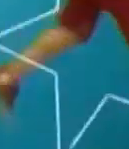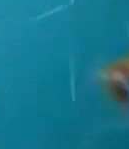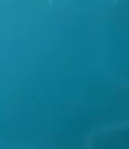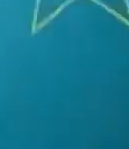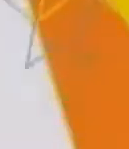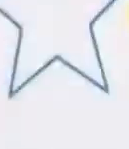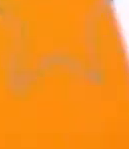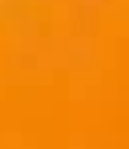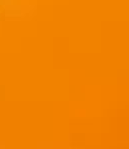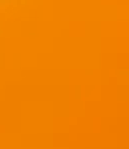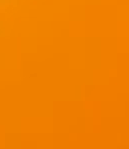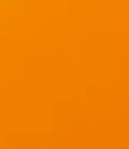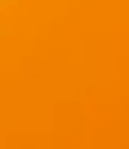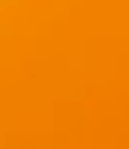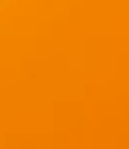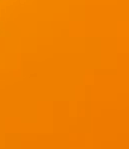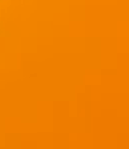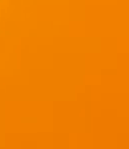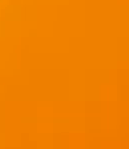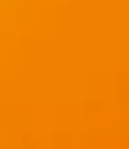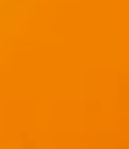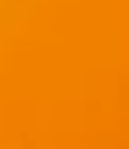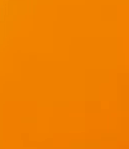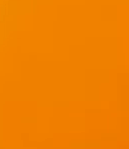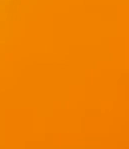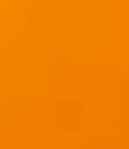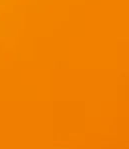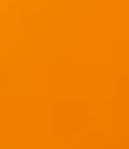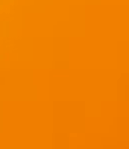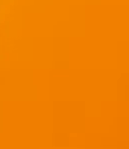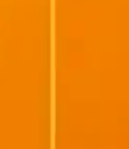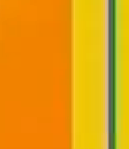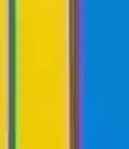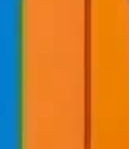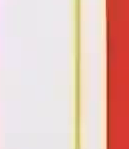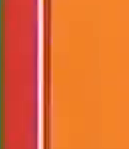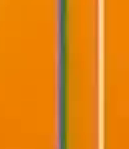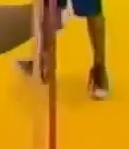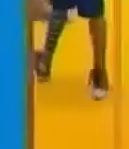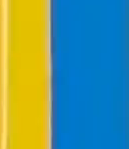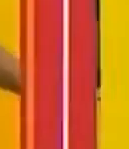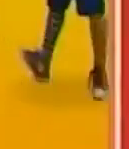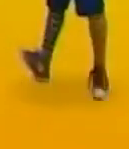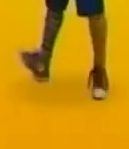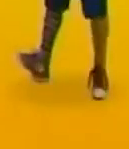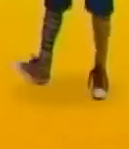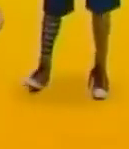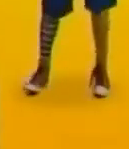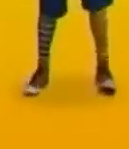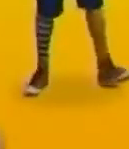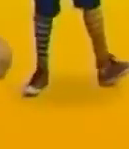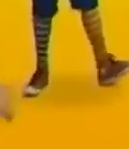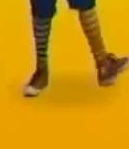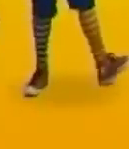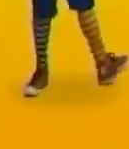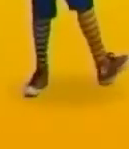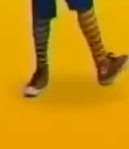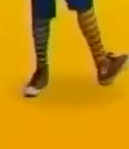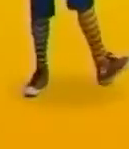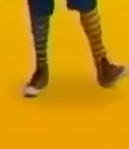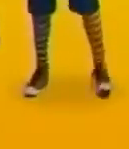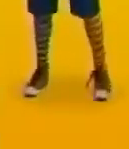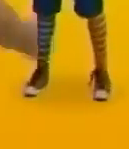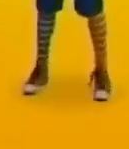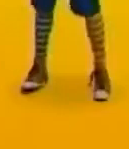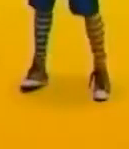Un lugar donde aprender y divertirte son sinónimos. personaje único, lleno